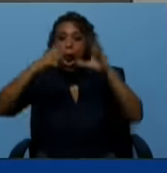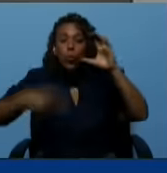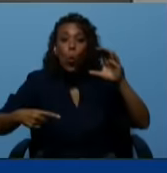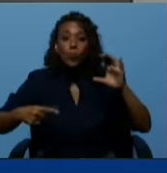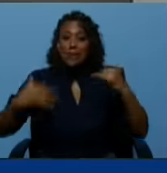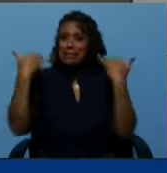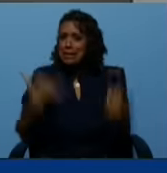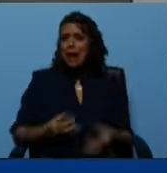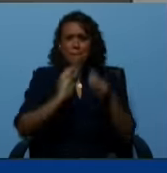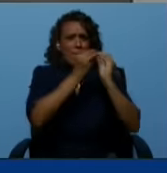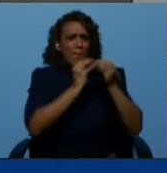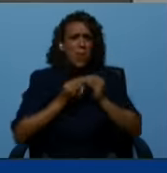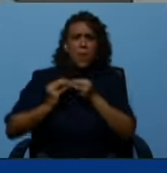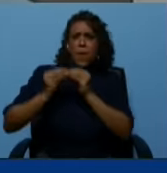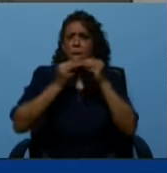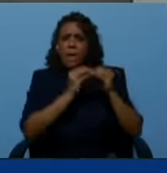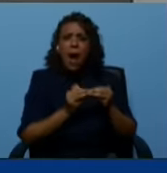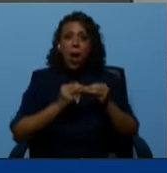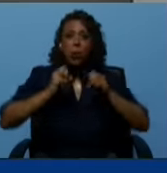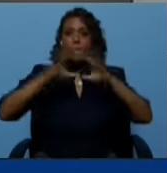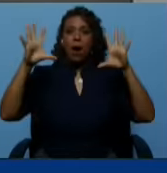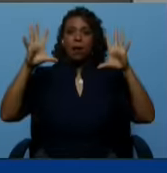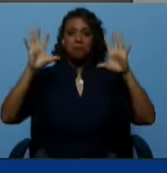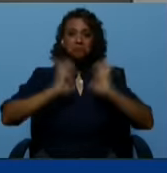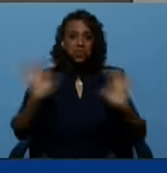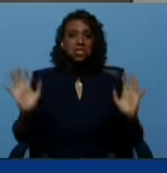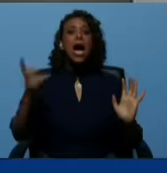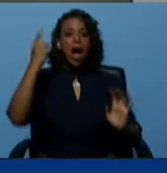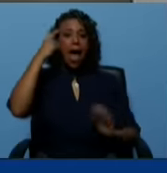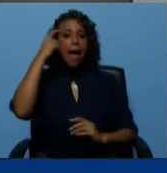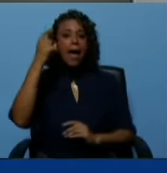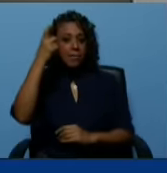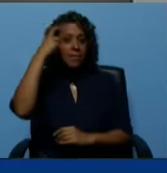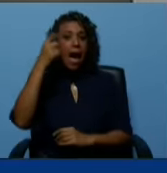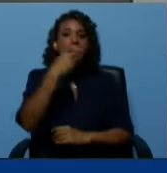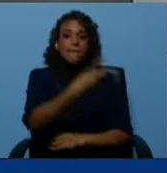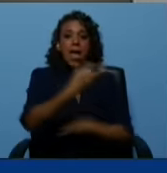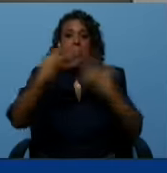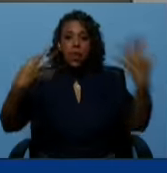repuso inmediatamente. Ya todo el mundo sabe que el 28 de agosto